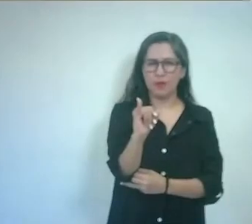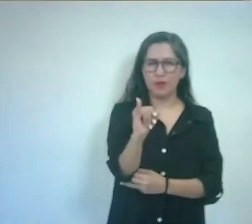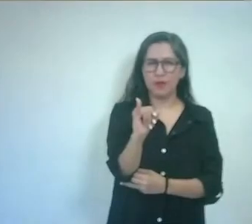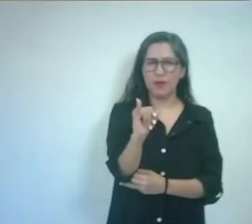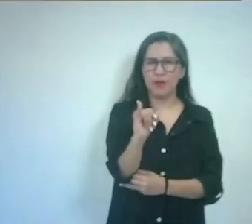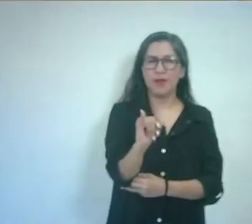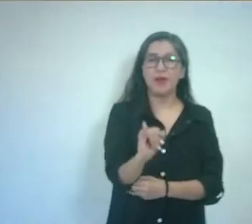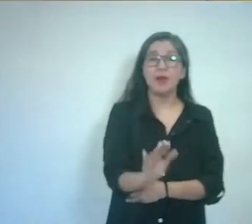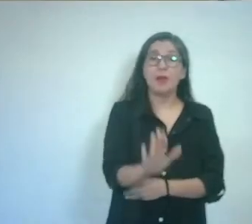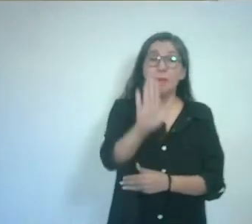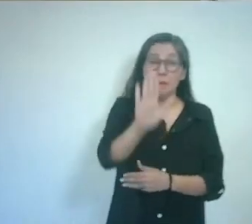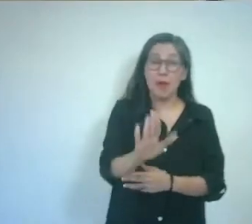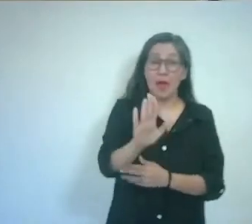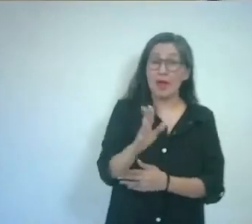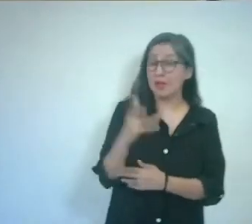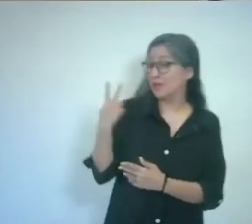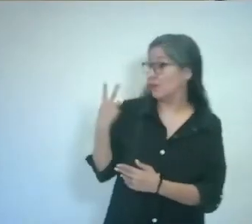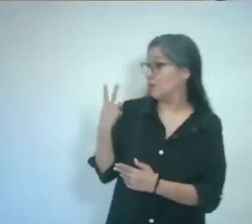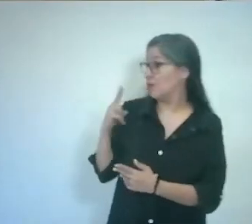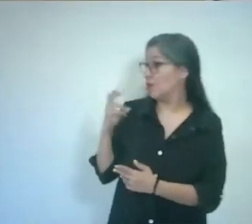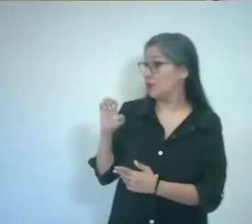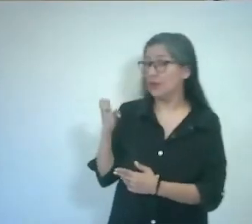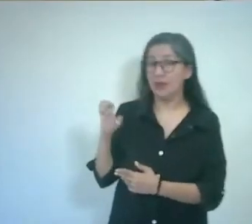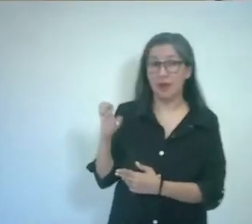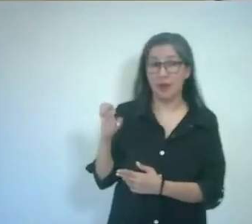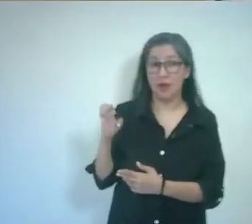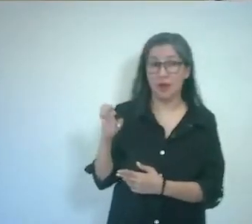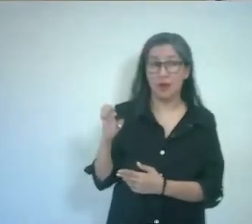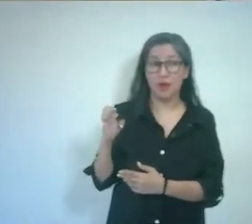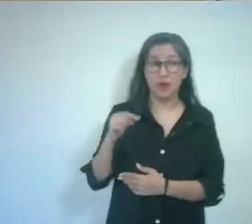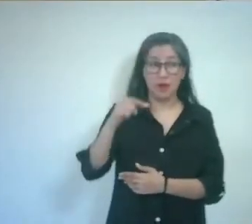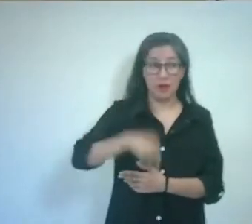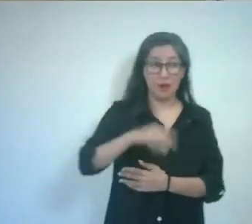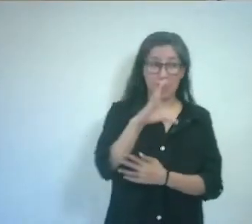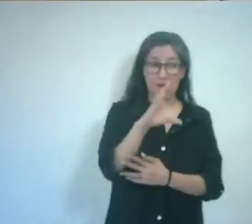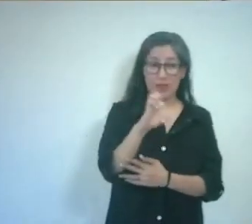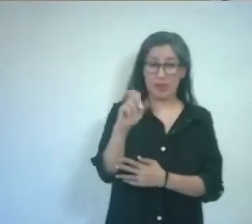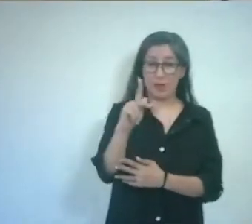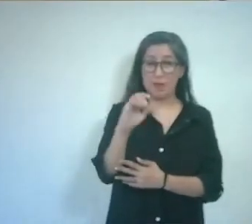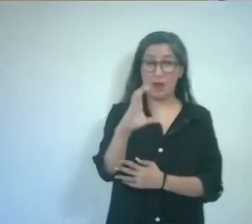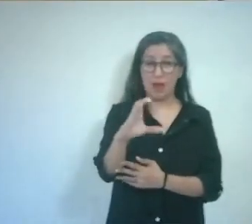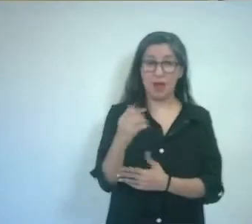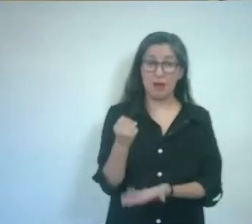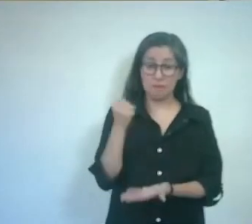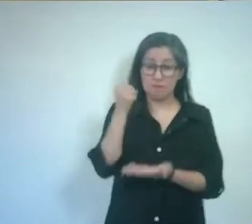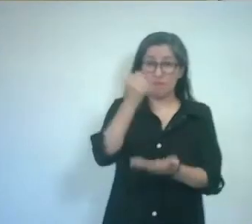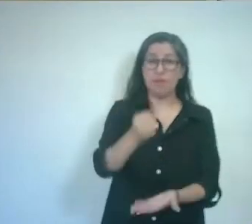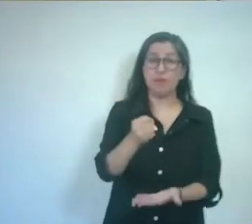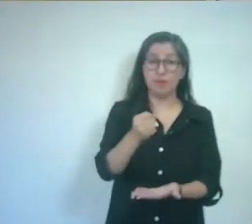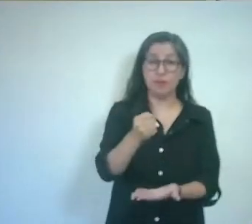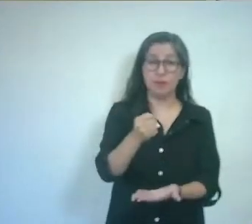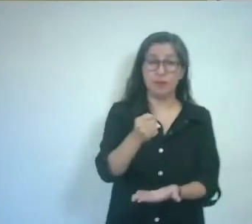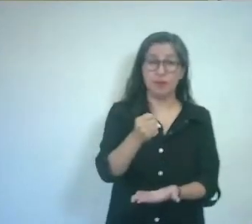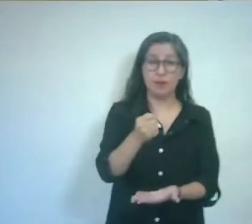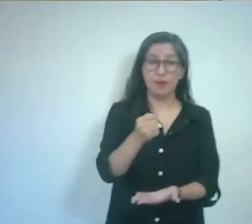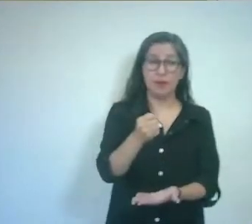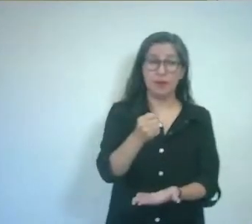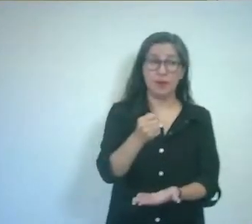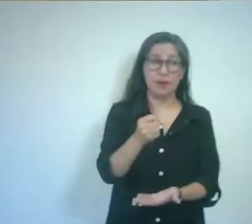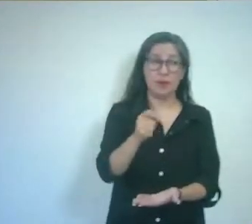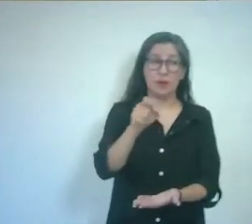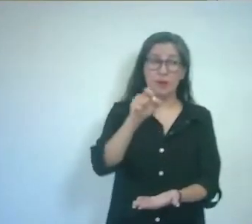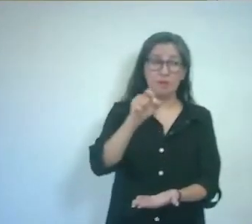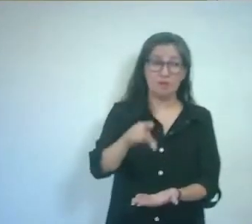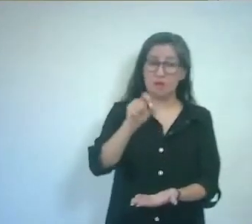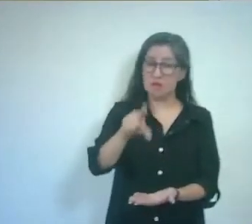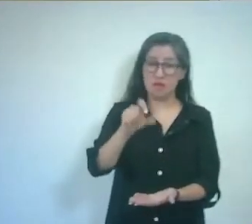el 2 de enero. La autonomía financiera del Consejo Estatal Electoral sigue exactamente igual o